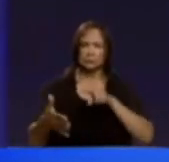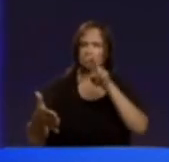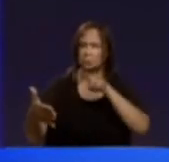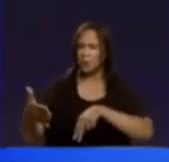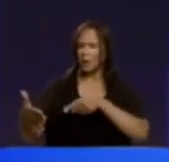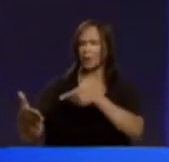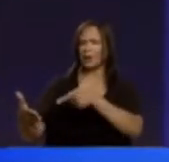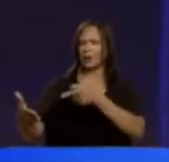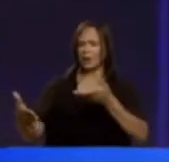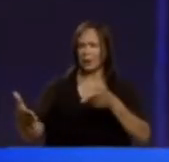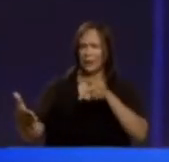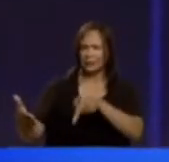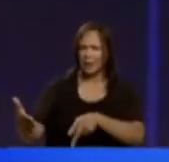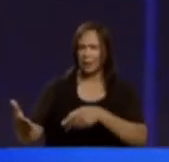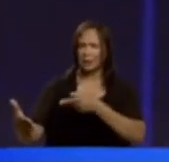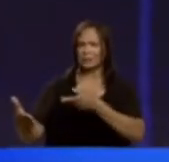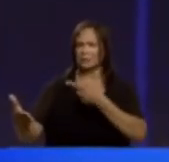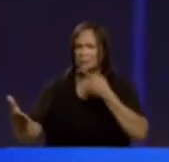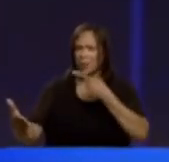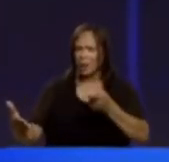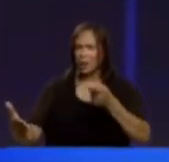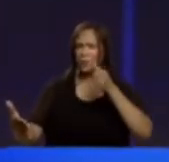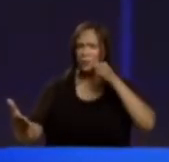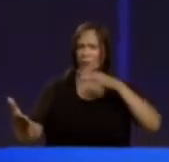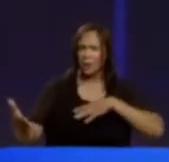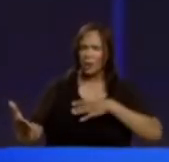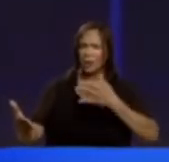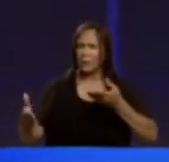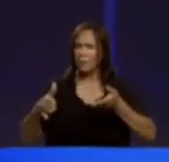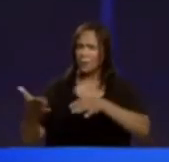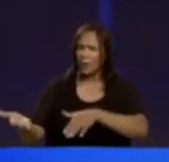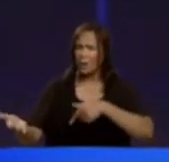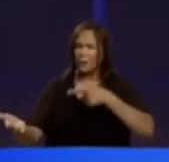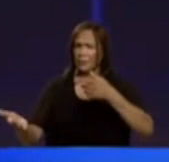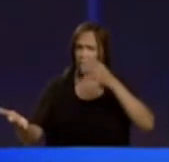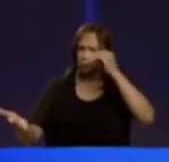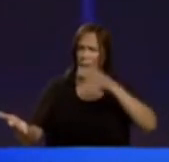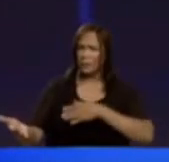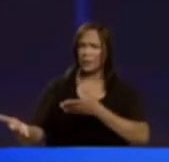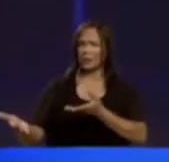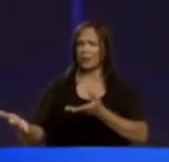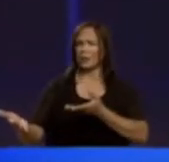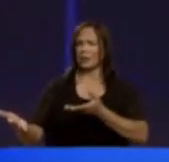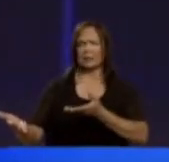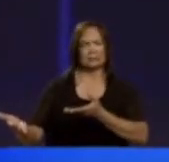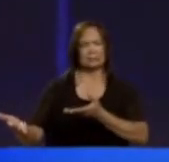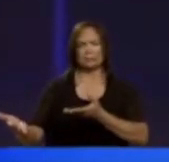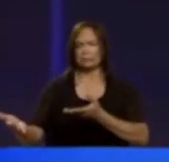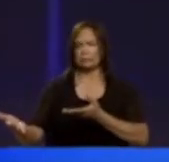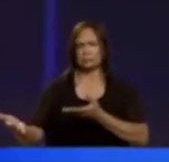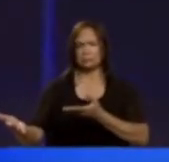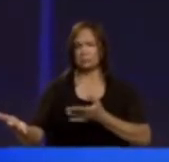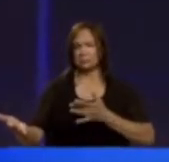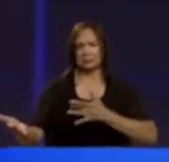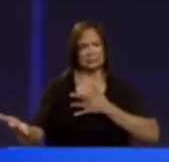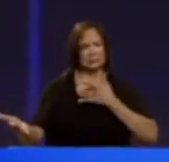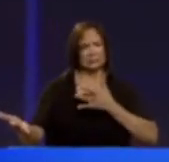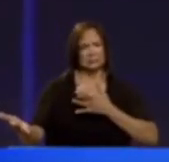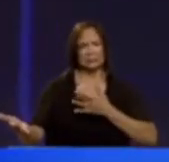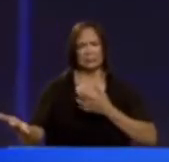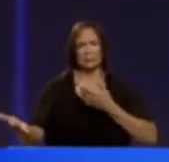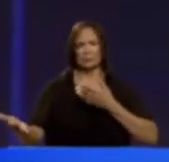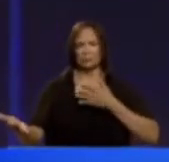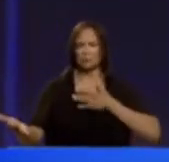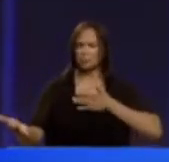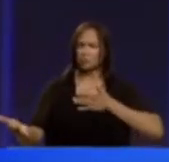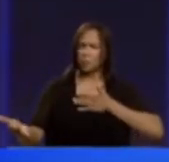en un en un periódico en una noticia que una mujer pierde la vida en manos de en manos de su compañero quizás